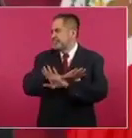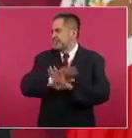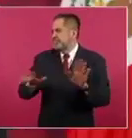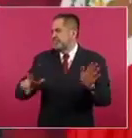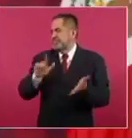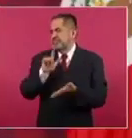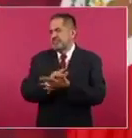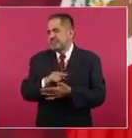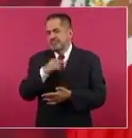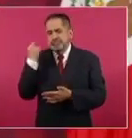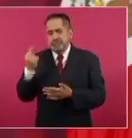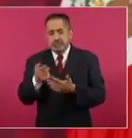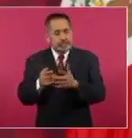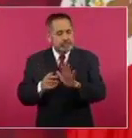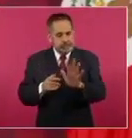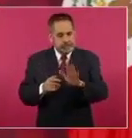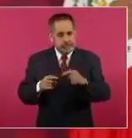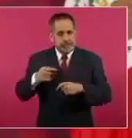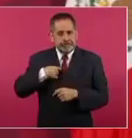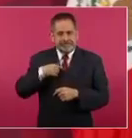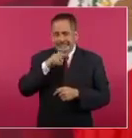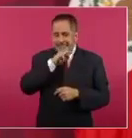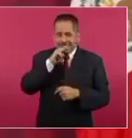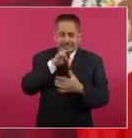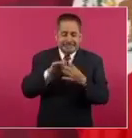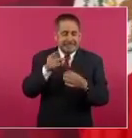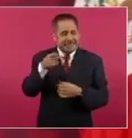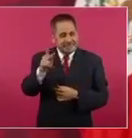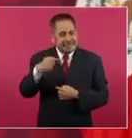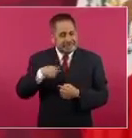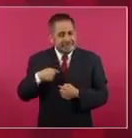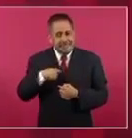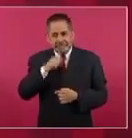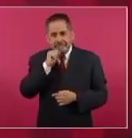Pero yo también